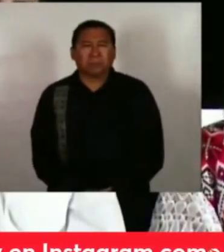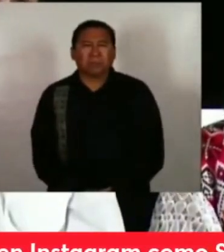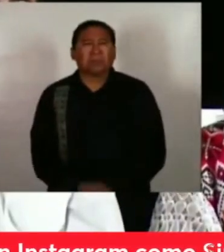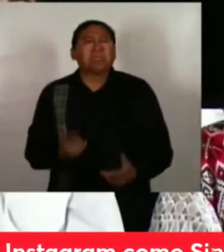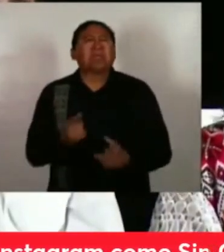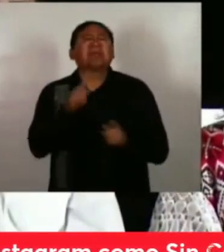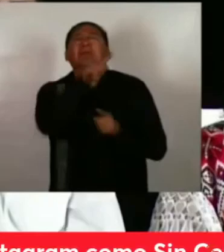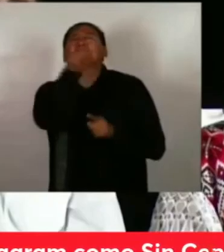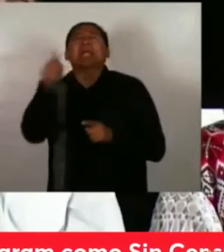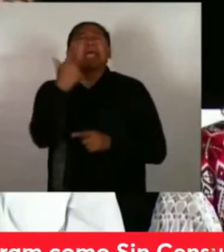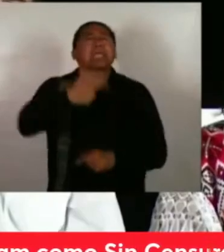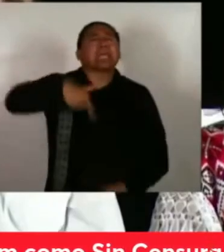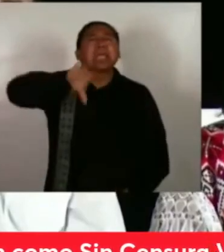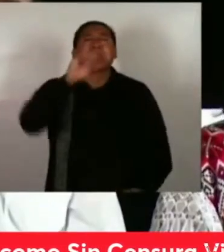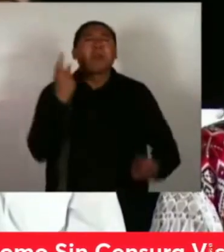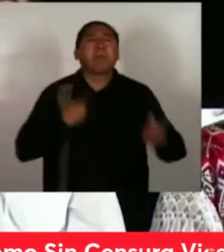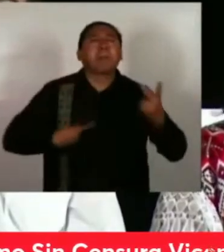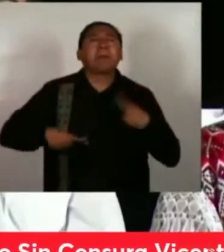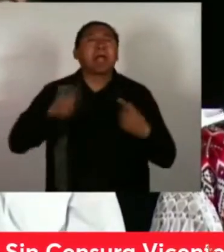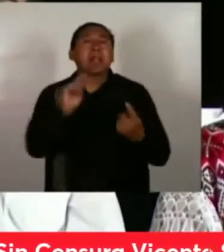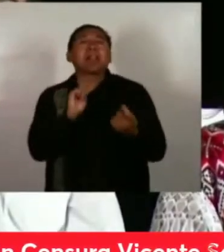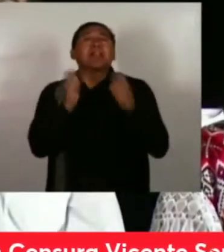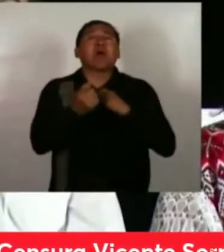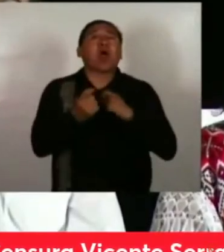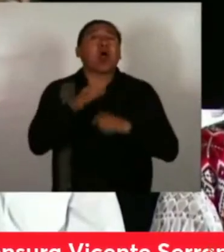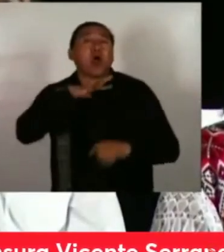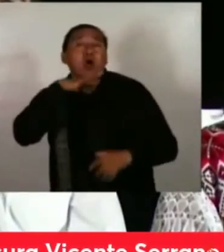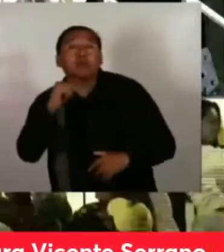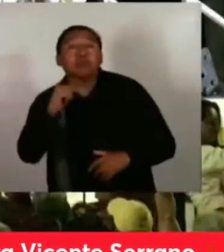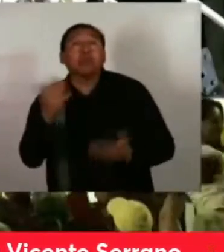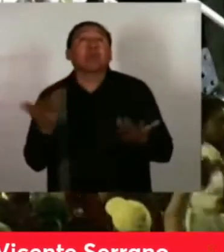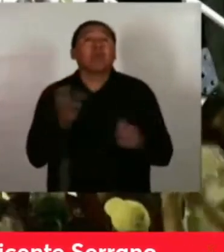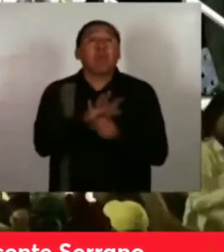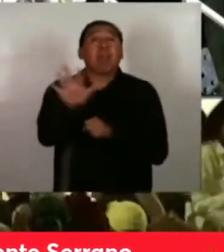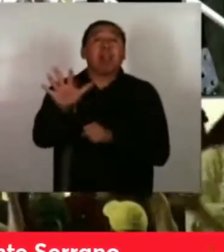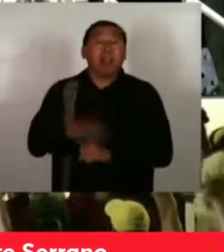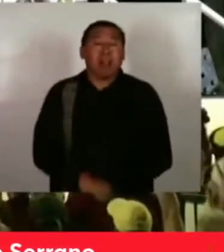¿Qué dice Quintana Roo? ¿Transformación o corrupción?